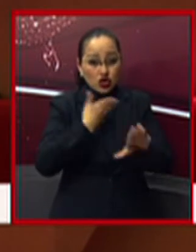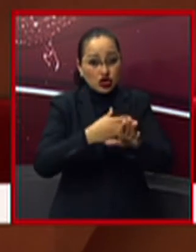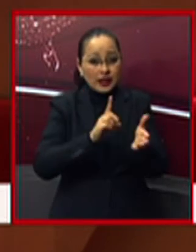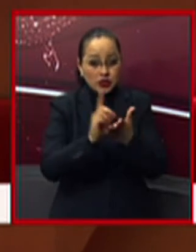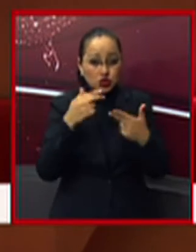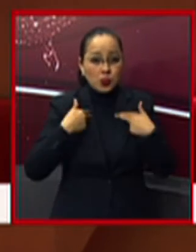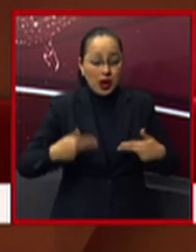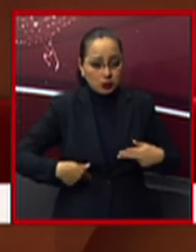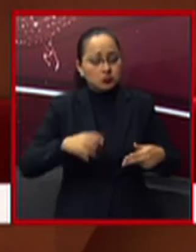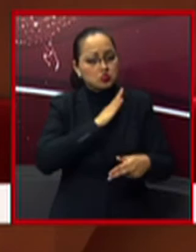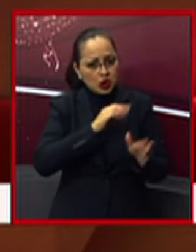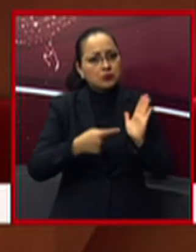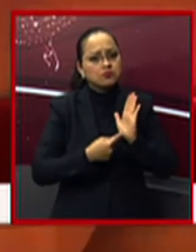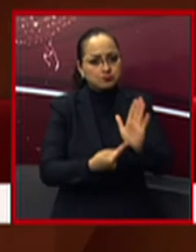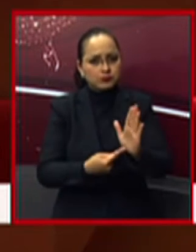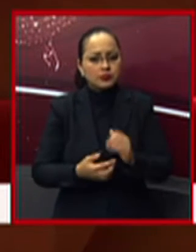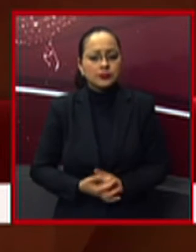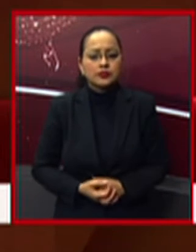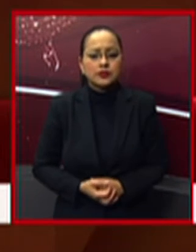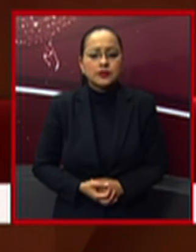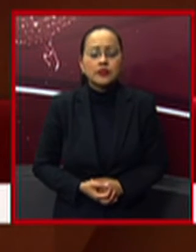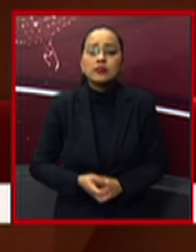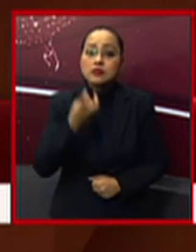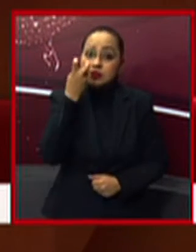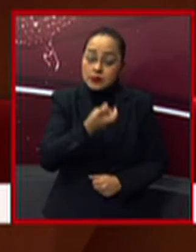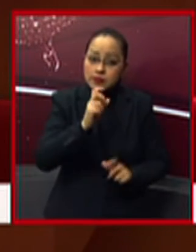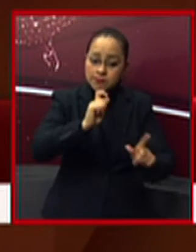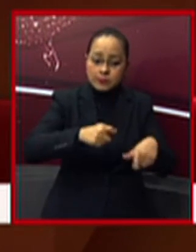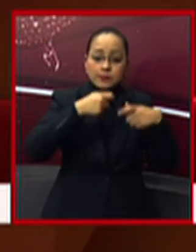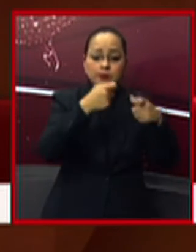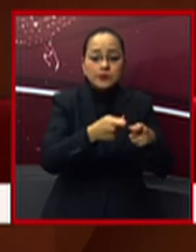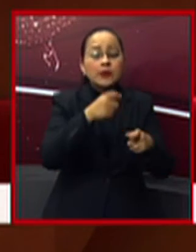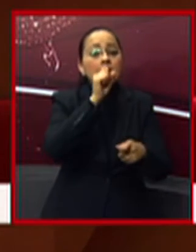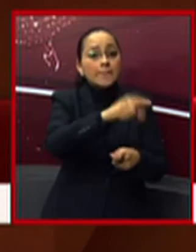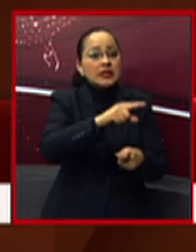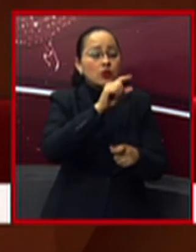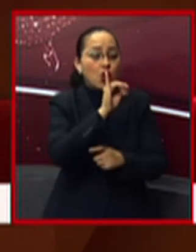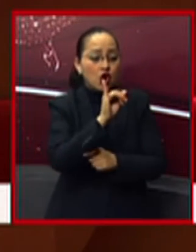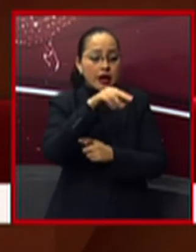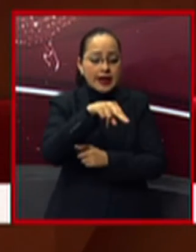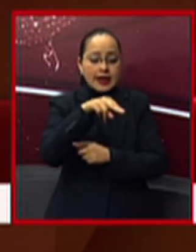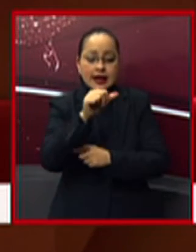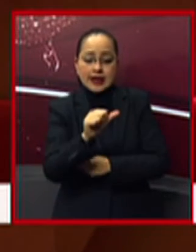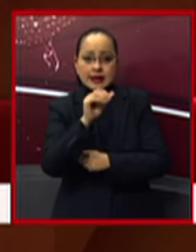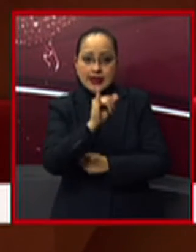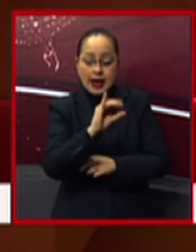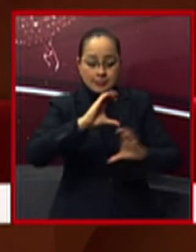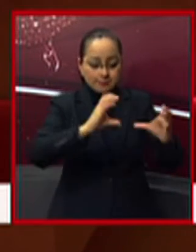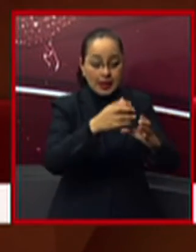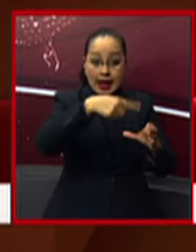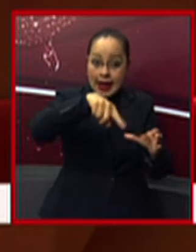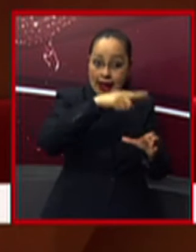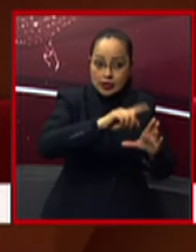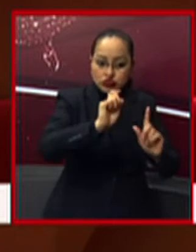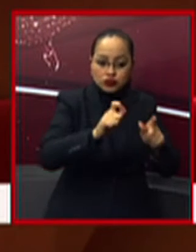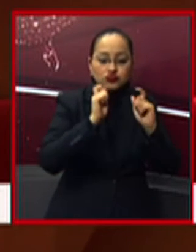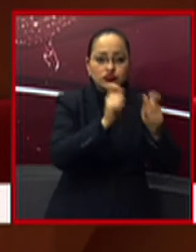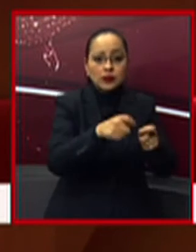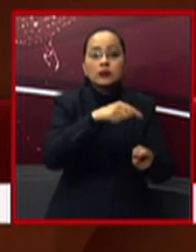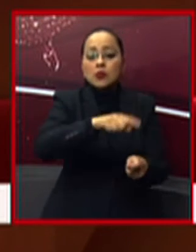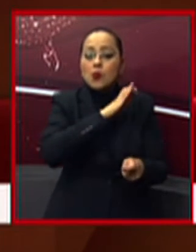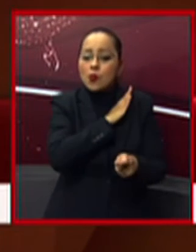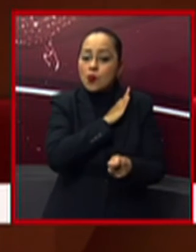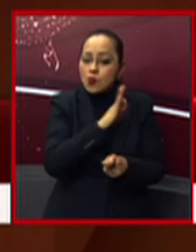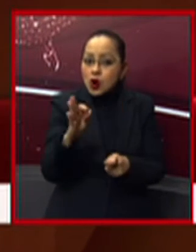humanos. Se faculta al Instituto Nacional de Acceso a la Información Pública para que